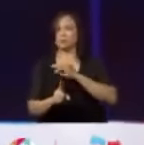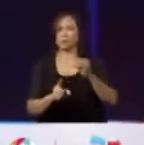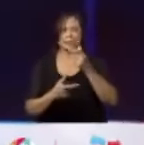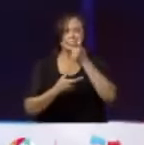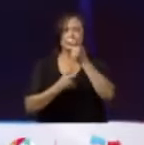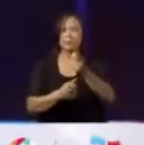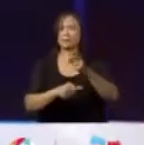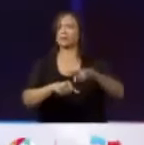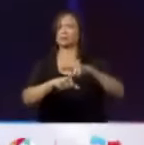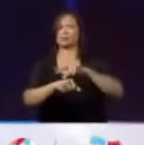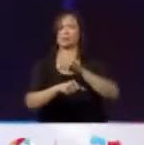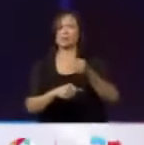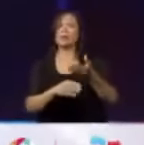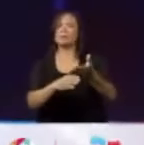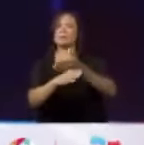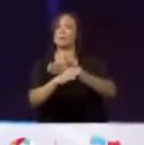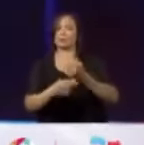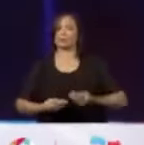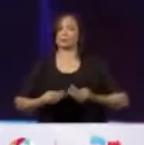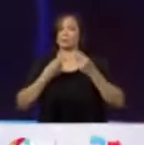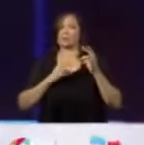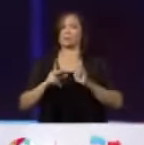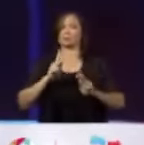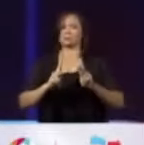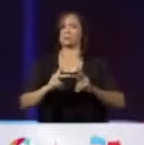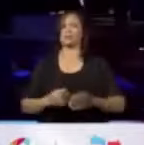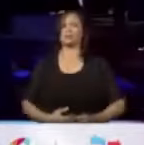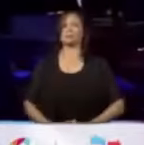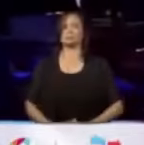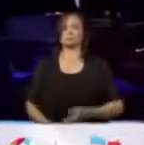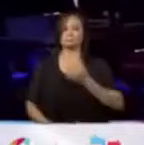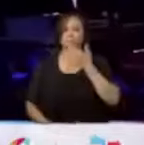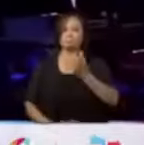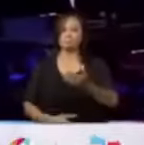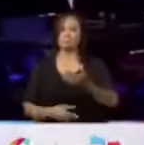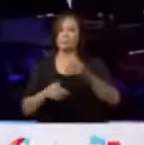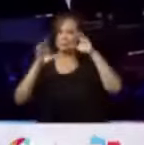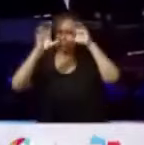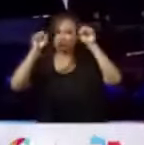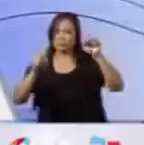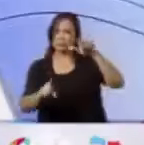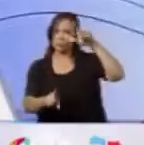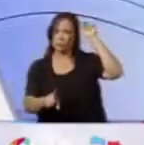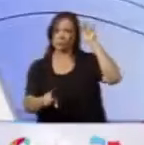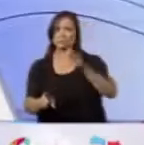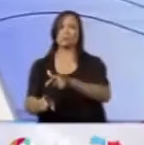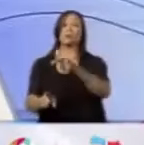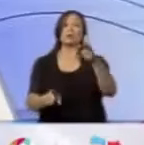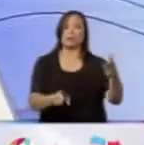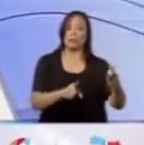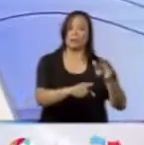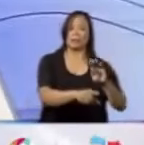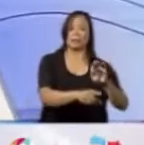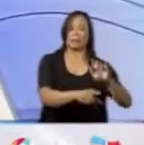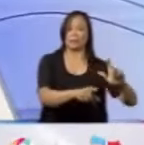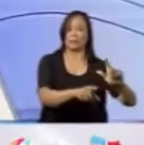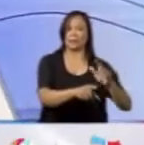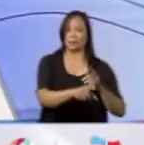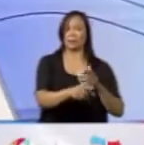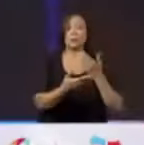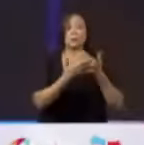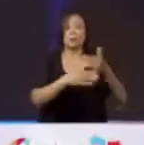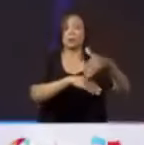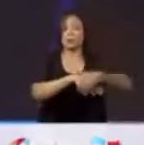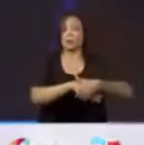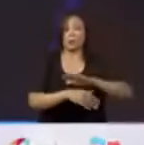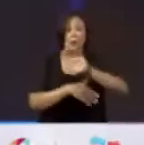del interés nacional y de mejorar la calidad de vida de la gente. Gracias, candidato Abinader. Candidato Abel Martínez.